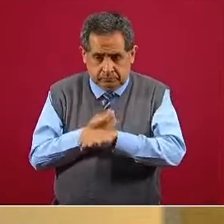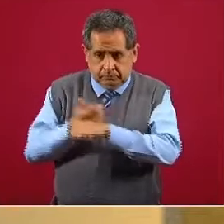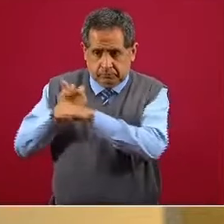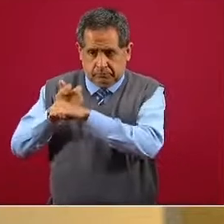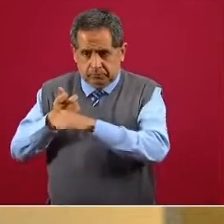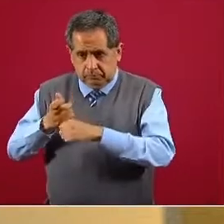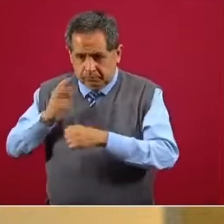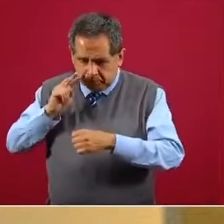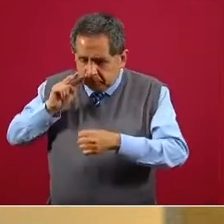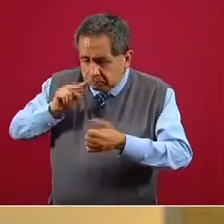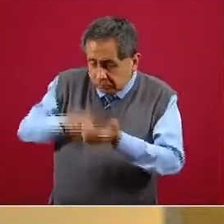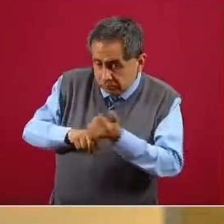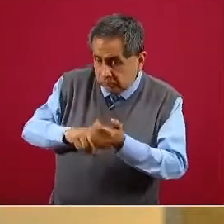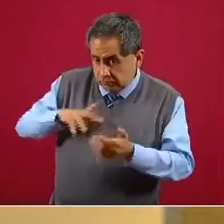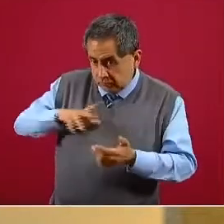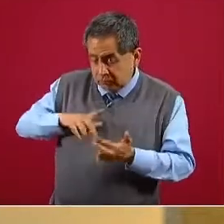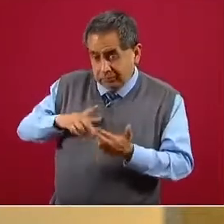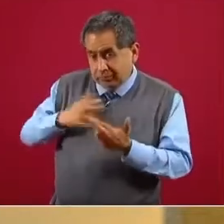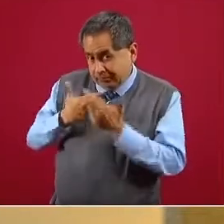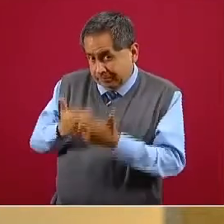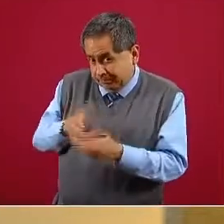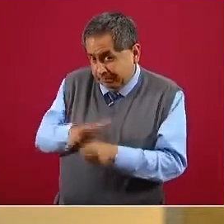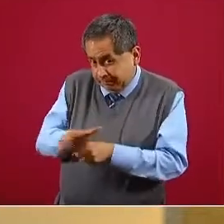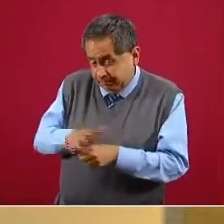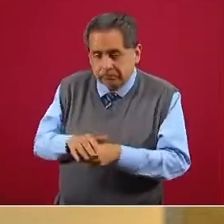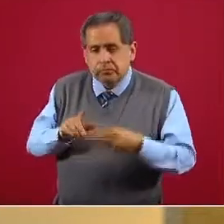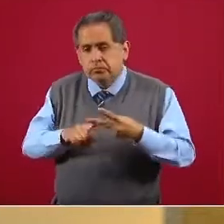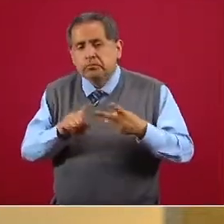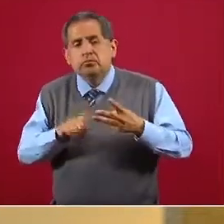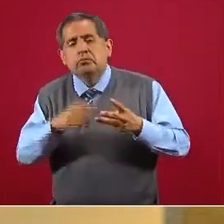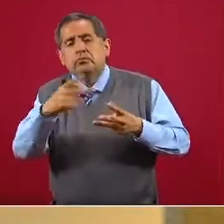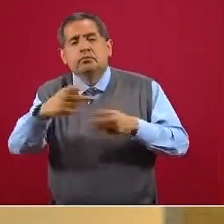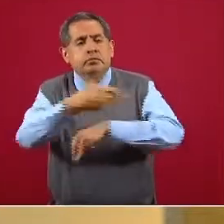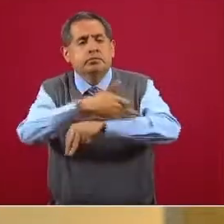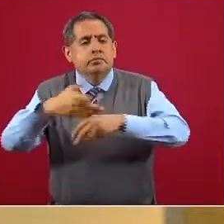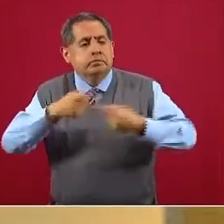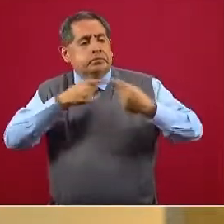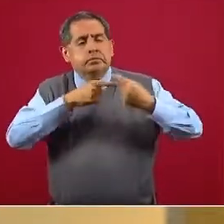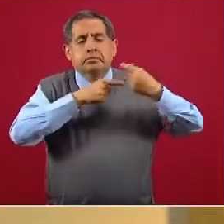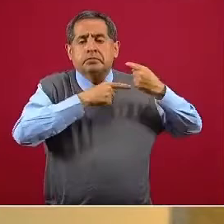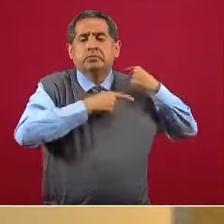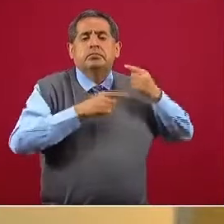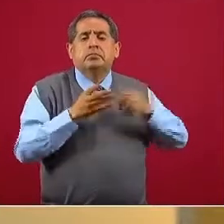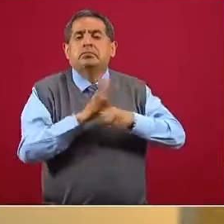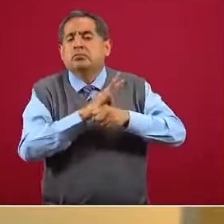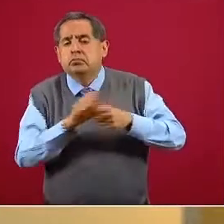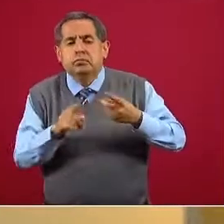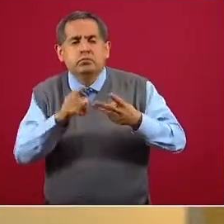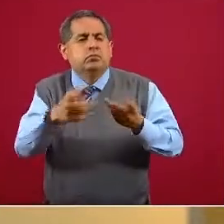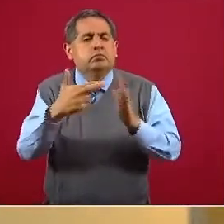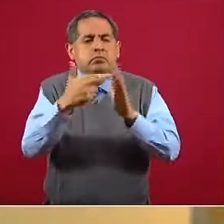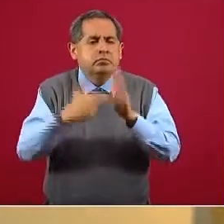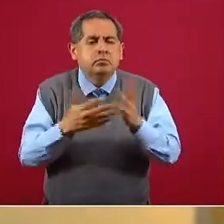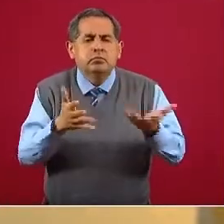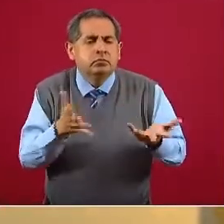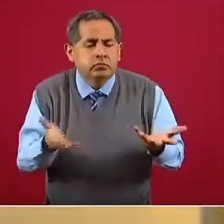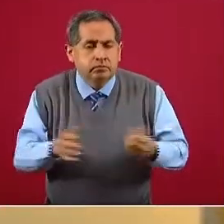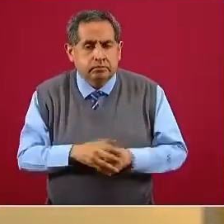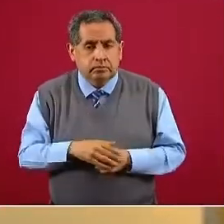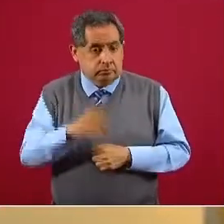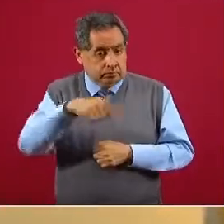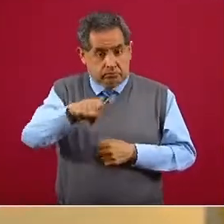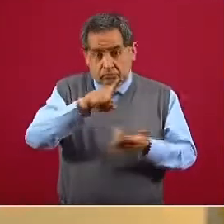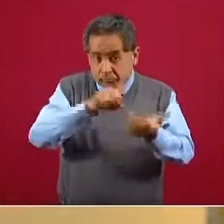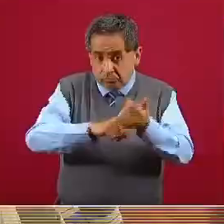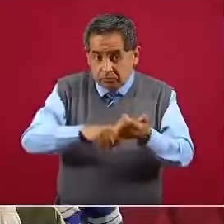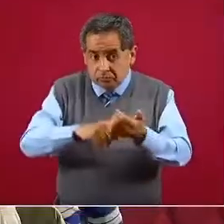anticuerpos séricos, la experiencia familiar para COVID y las medidas de mitigación, miembros de la